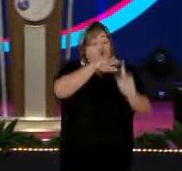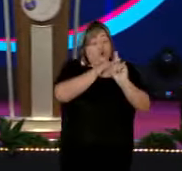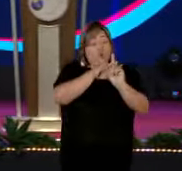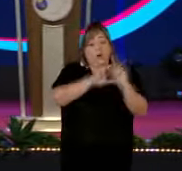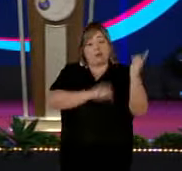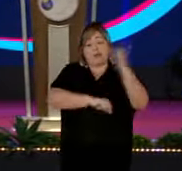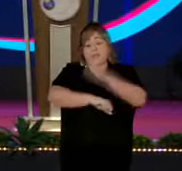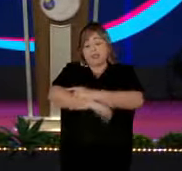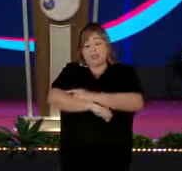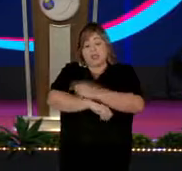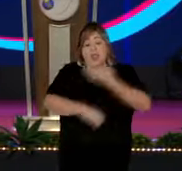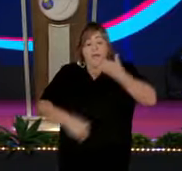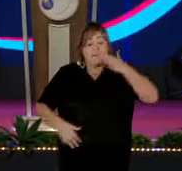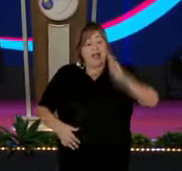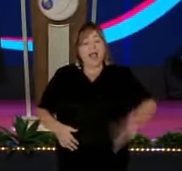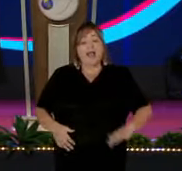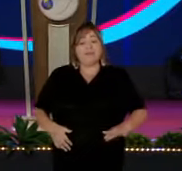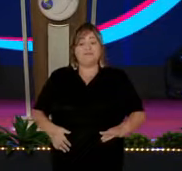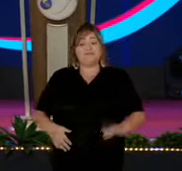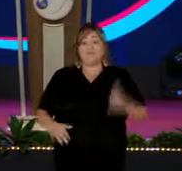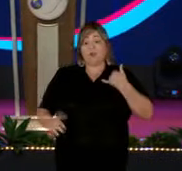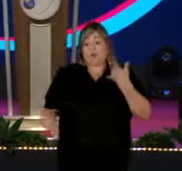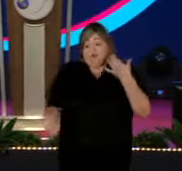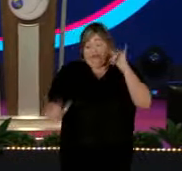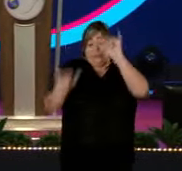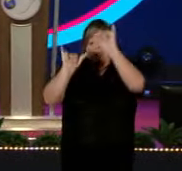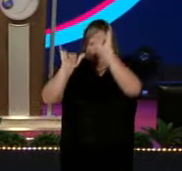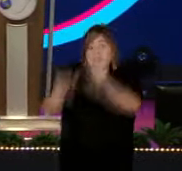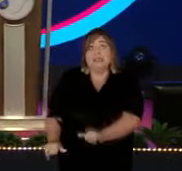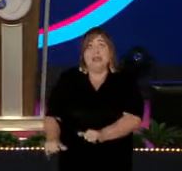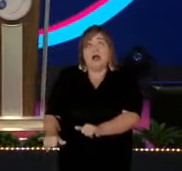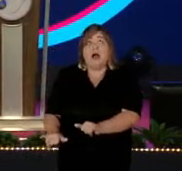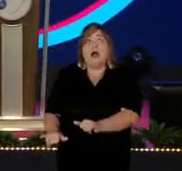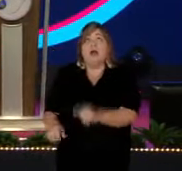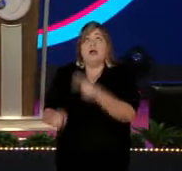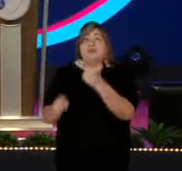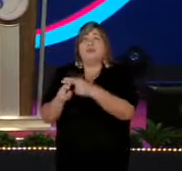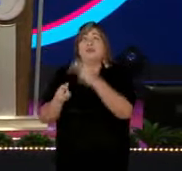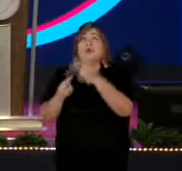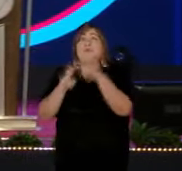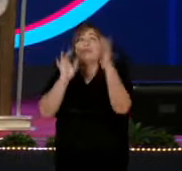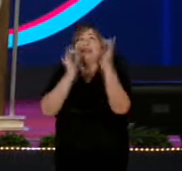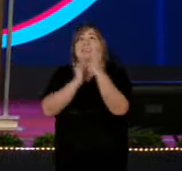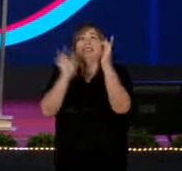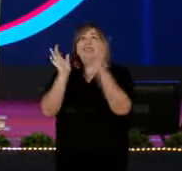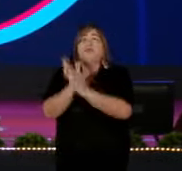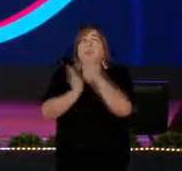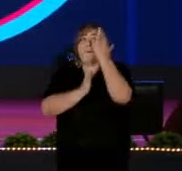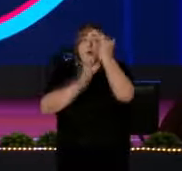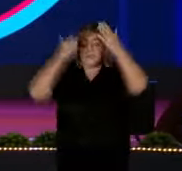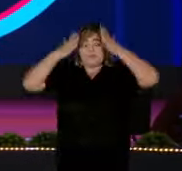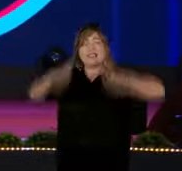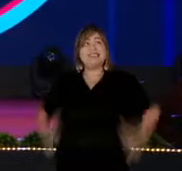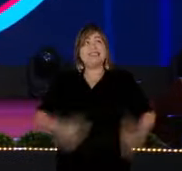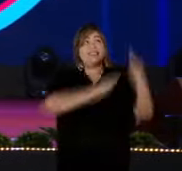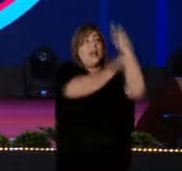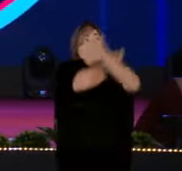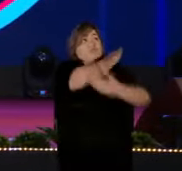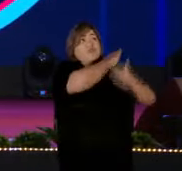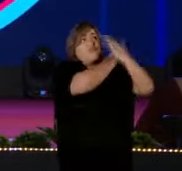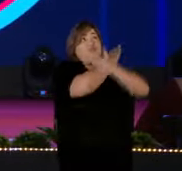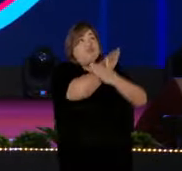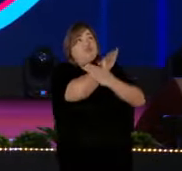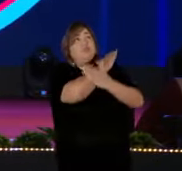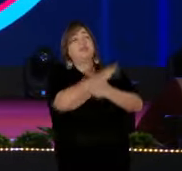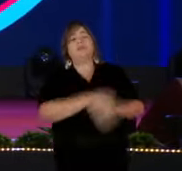lo resisto en el nombre de Jesús, porque estoy vestida. Para que podamos resistir en el día malo. Y